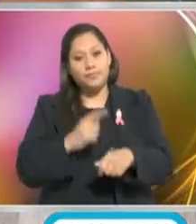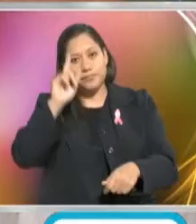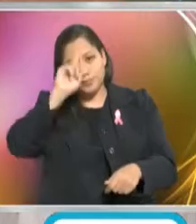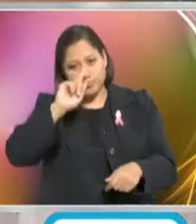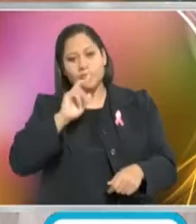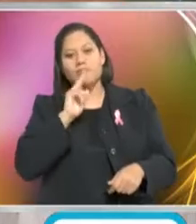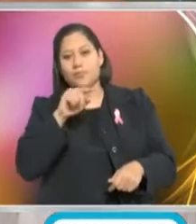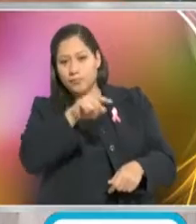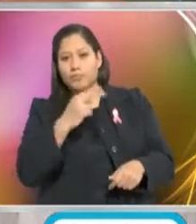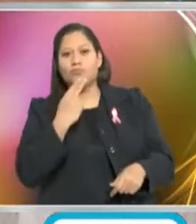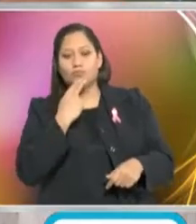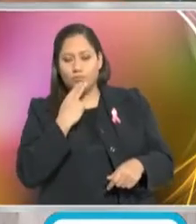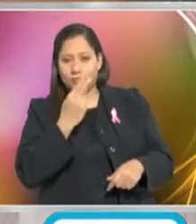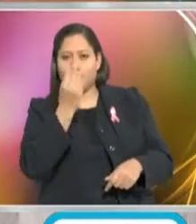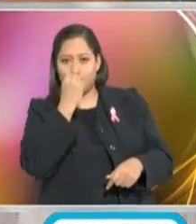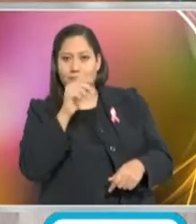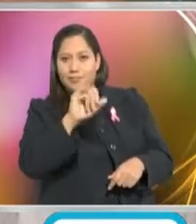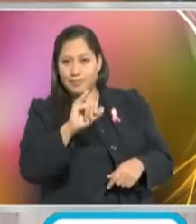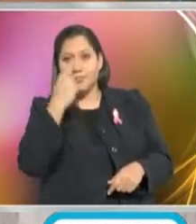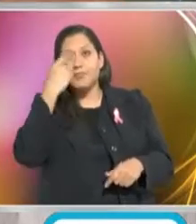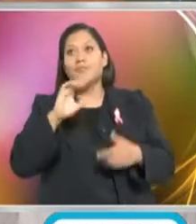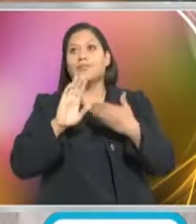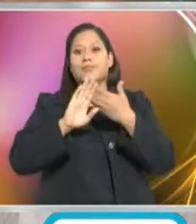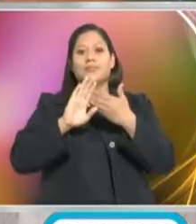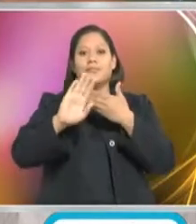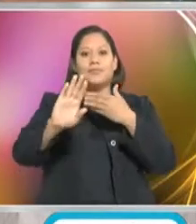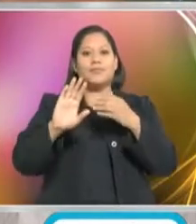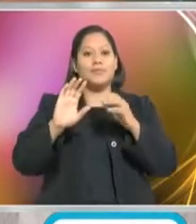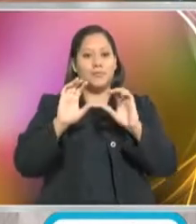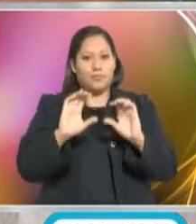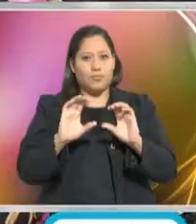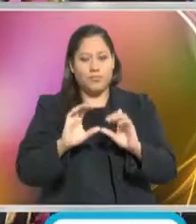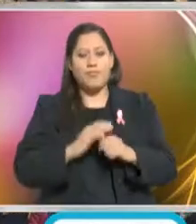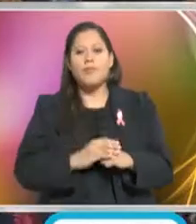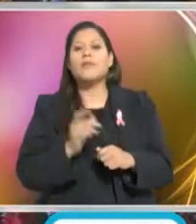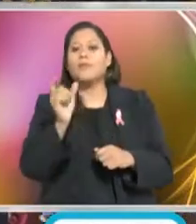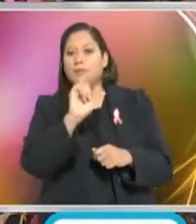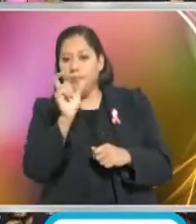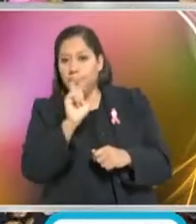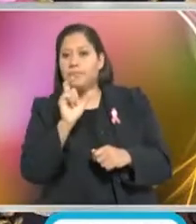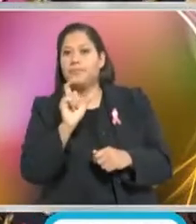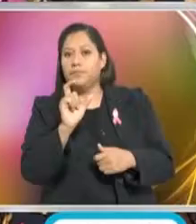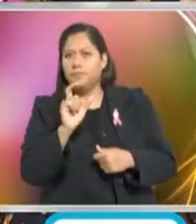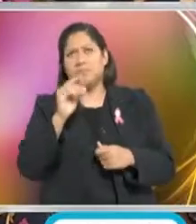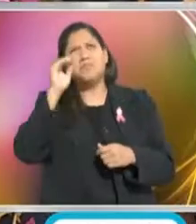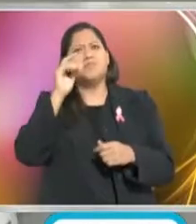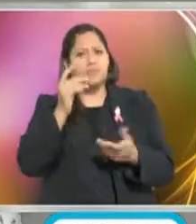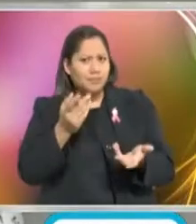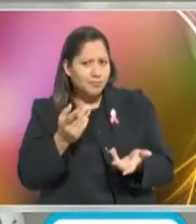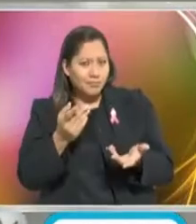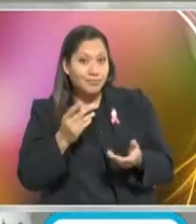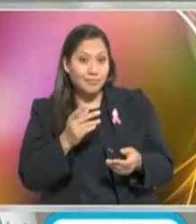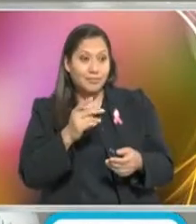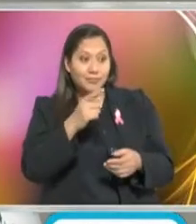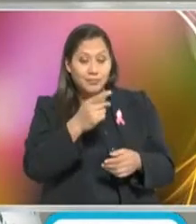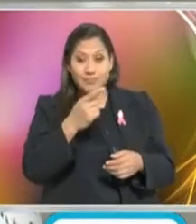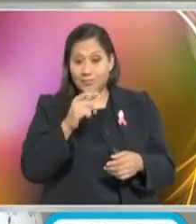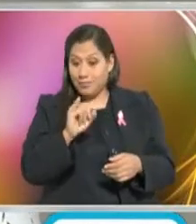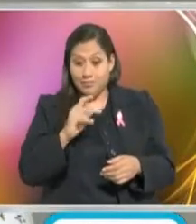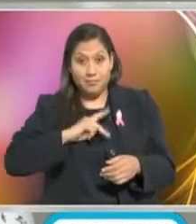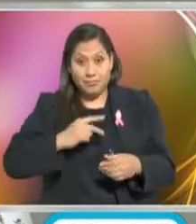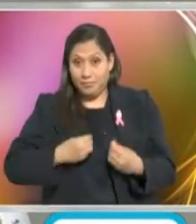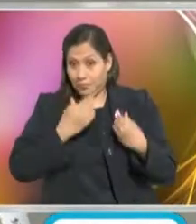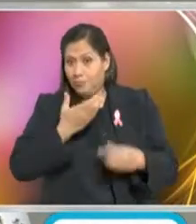les recomendaría que lo hicieran De manera preventiva. de manera preventiva. Ahora, cada cuándo, a lo mejor se lo van a preguntar, porque si es un estilo de